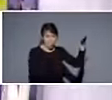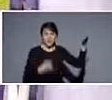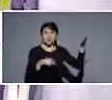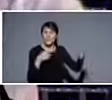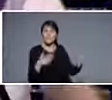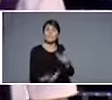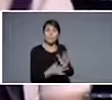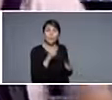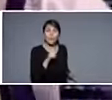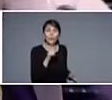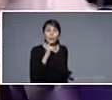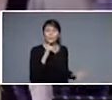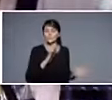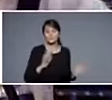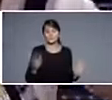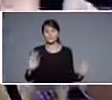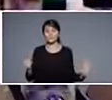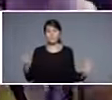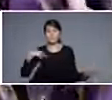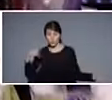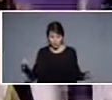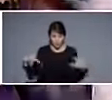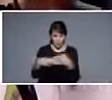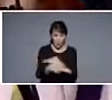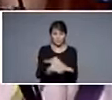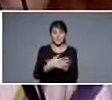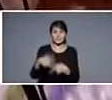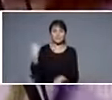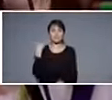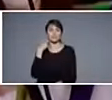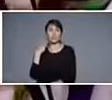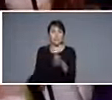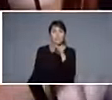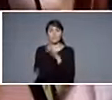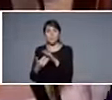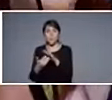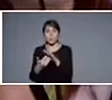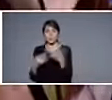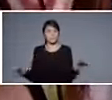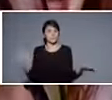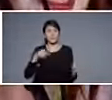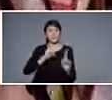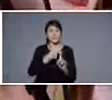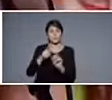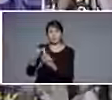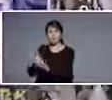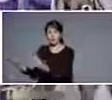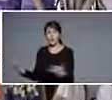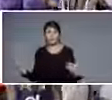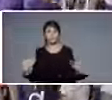pararlo. Nos hacen recorte, congelan pensiones, no hay nada que lo solucione.